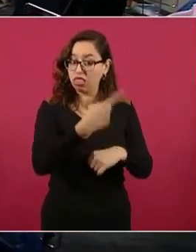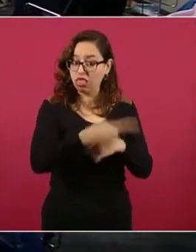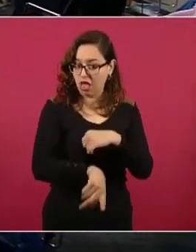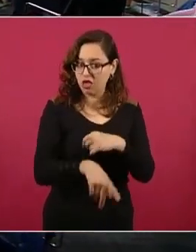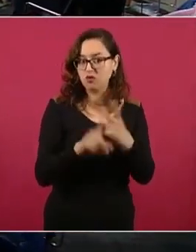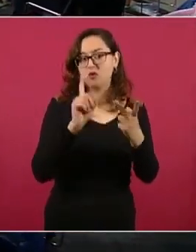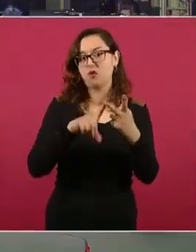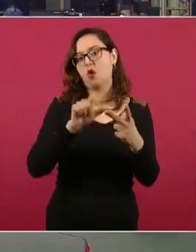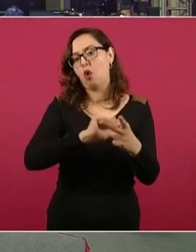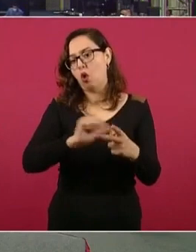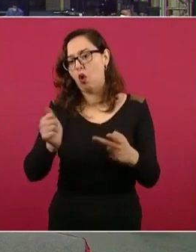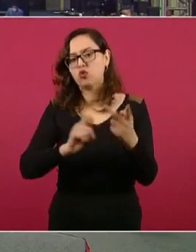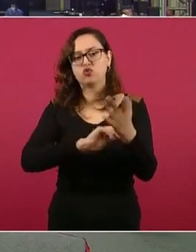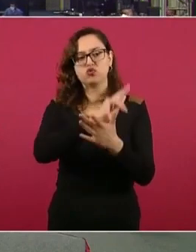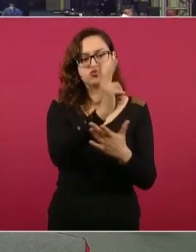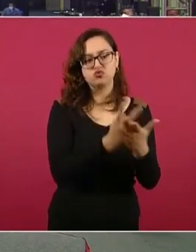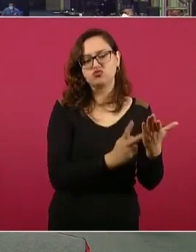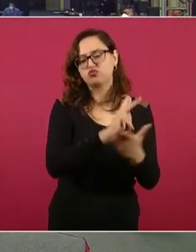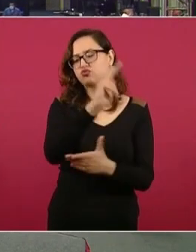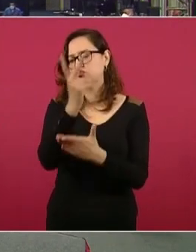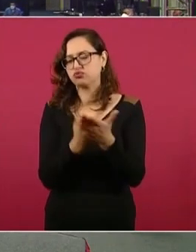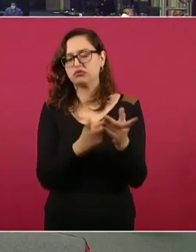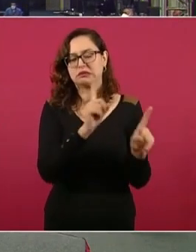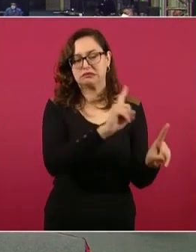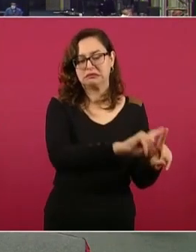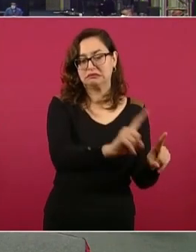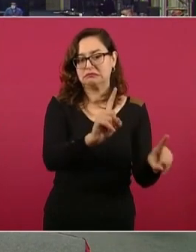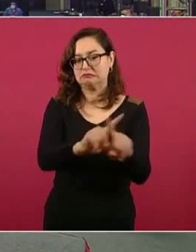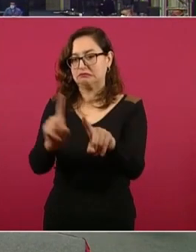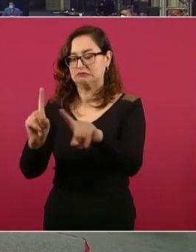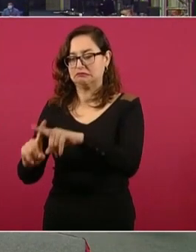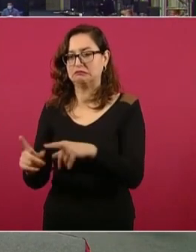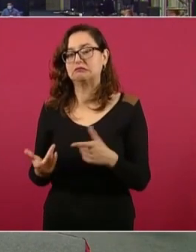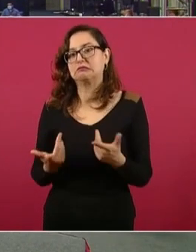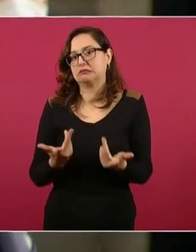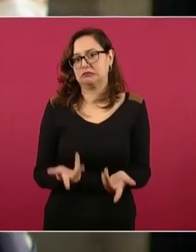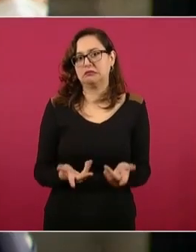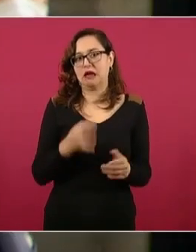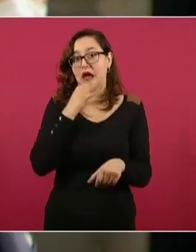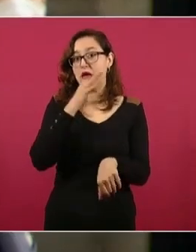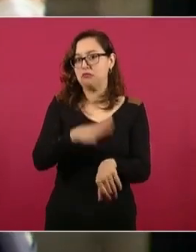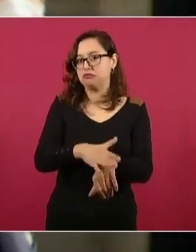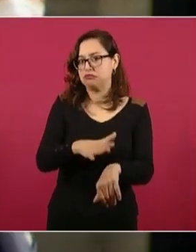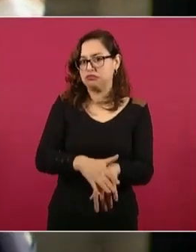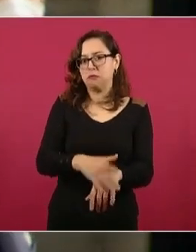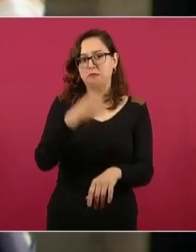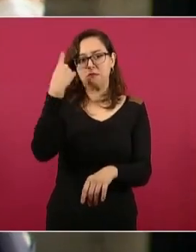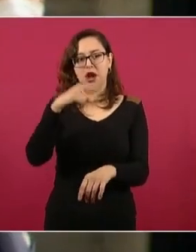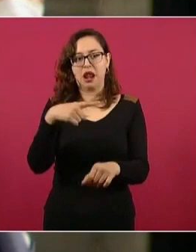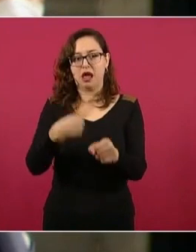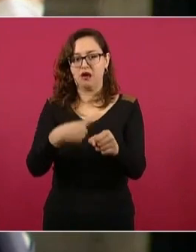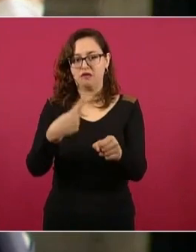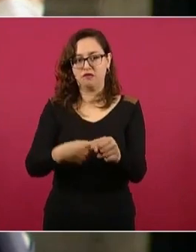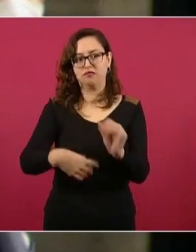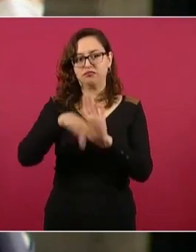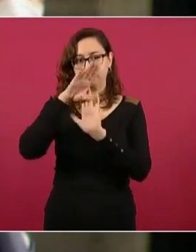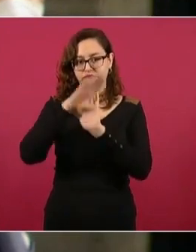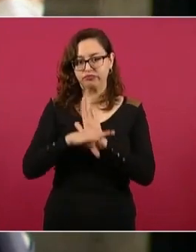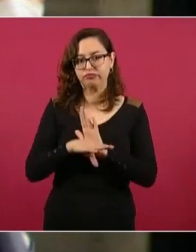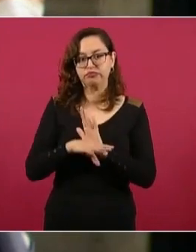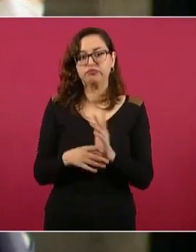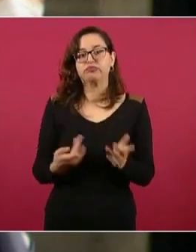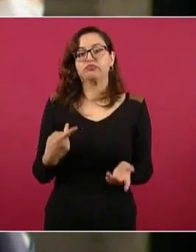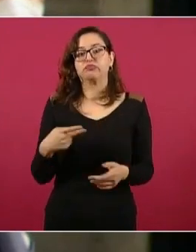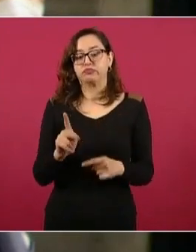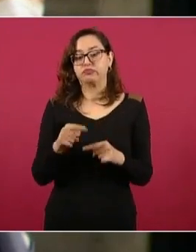los niveles de incidencia y sobre todo la prevalencia de estas enfermedades, si usted está considerando en estos últimos